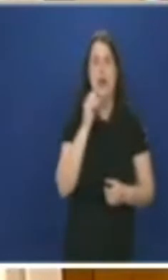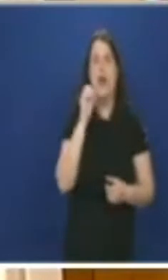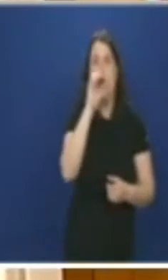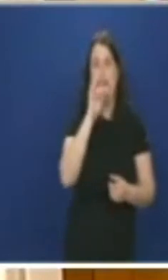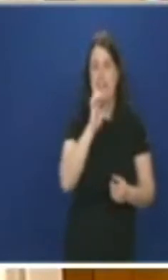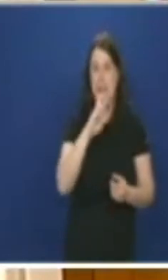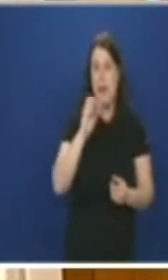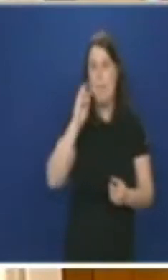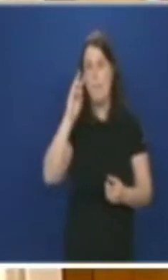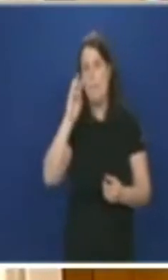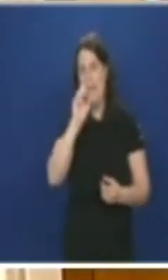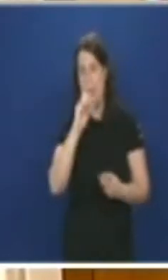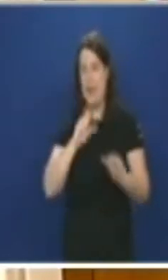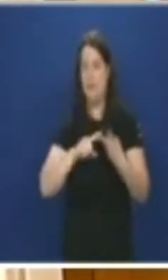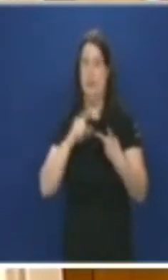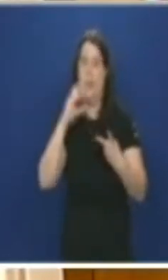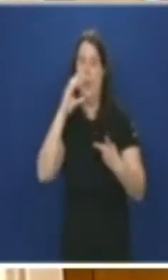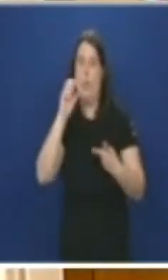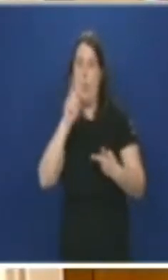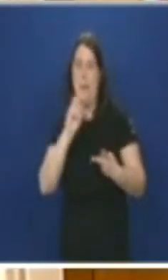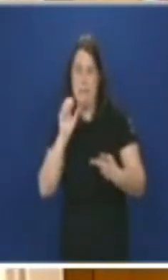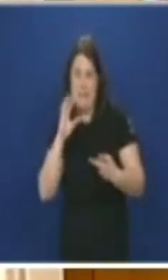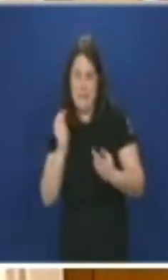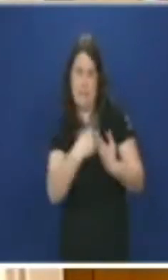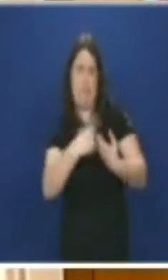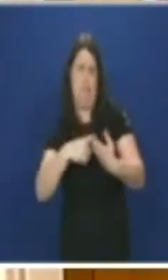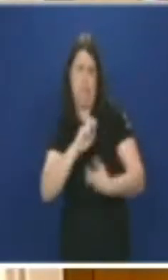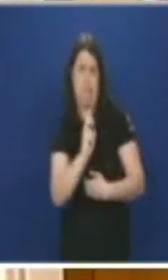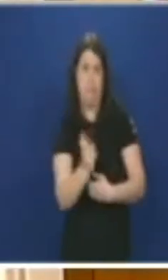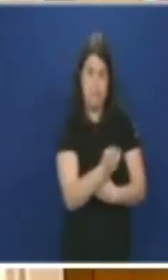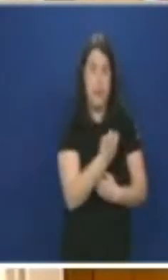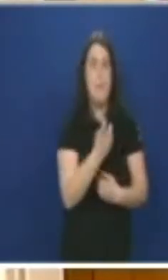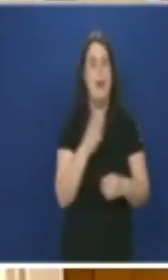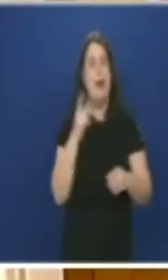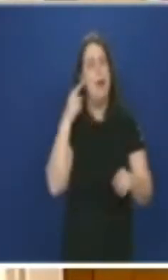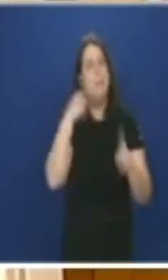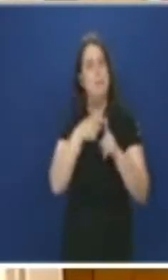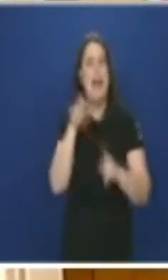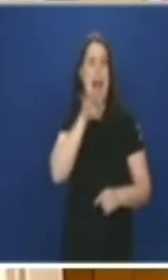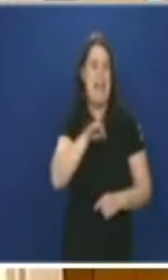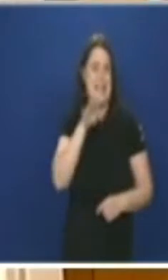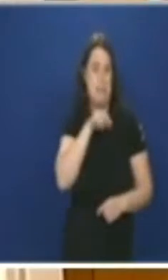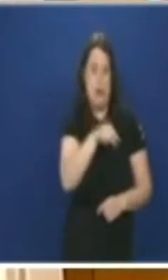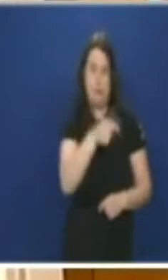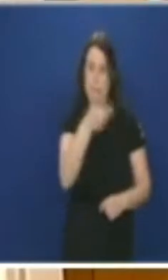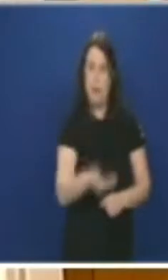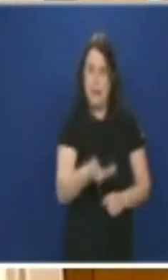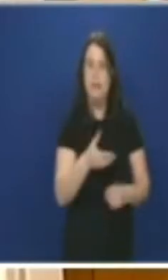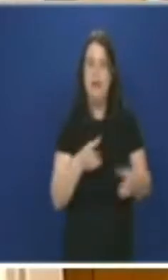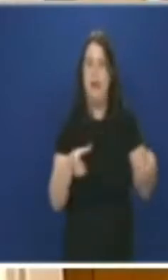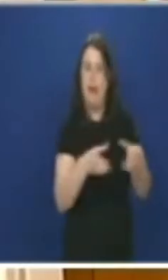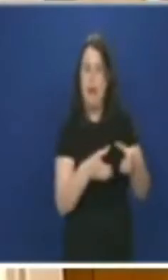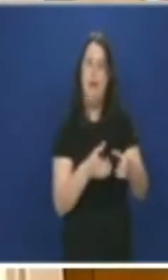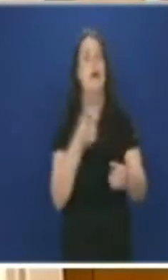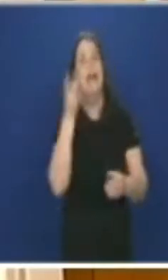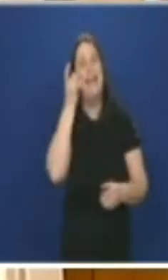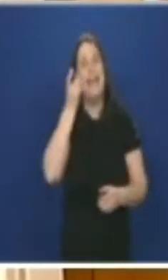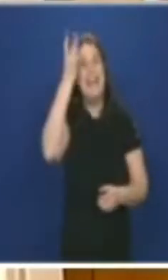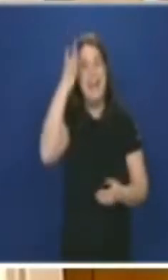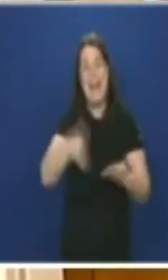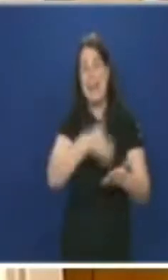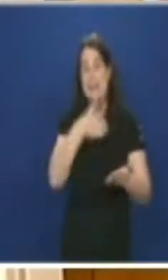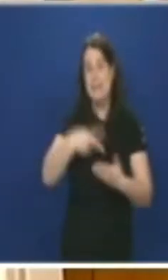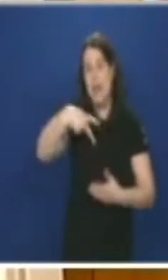Cuevillas, entre outros, no galeguismo. Feito esencial, pero que, ademais, a idea de facer a revista nos tamén foi